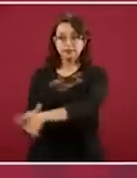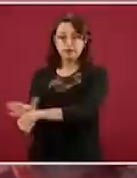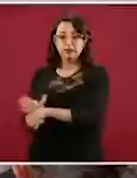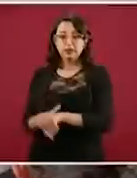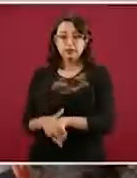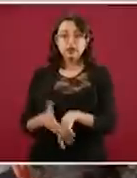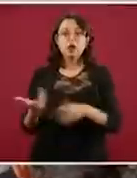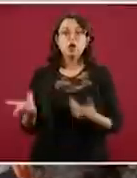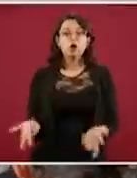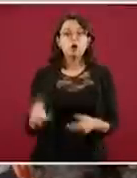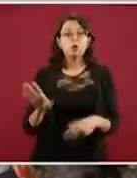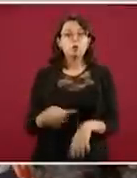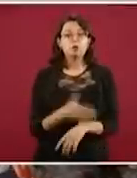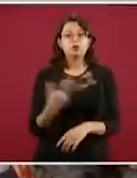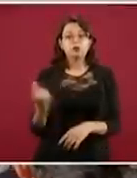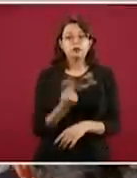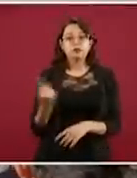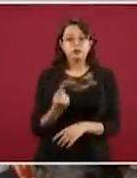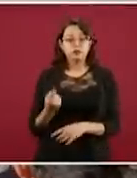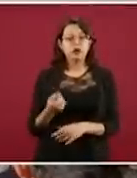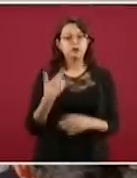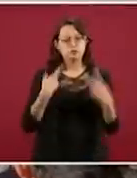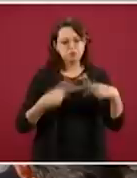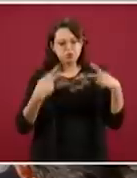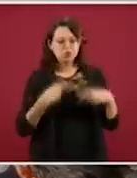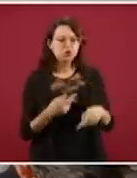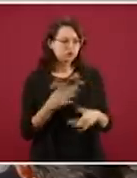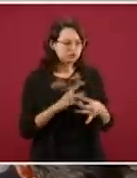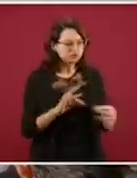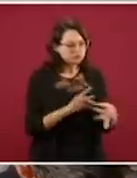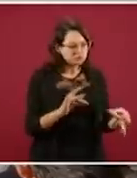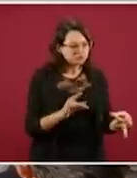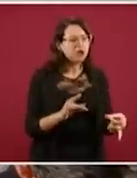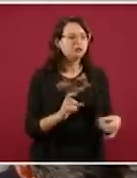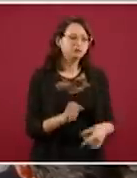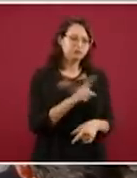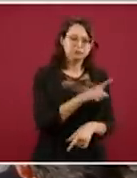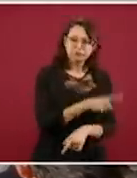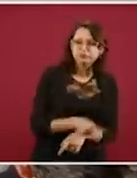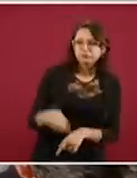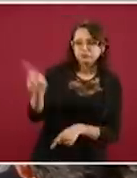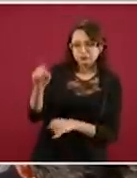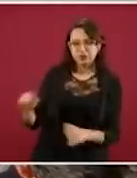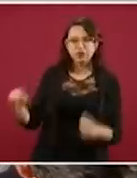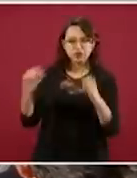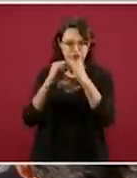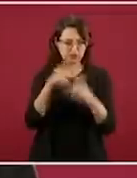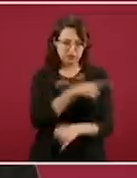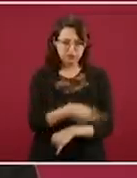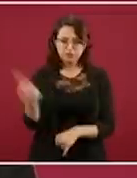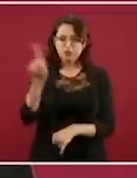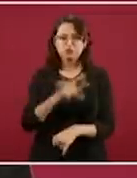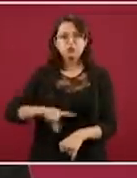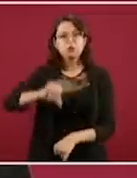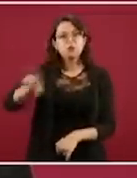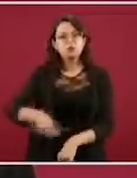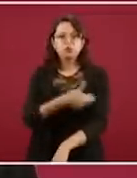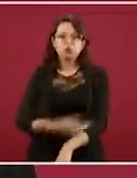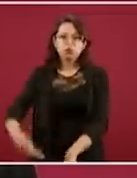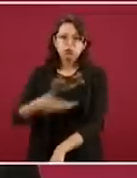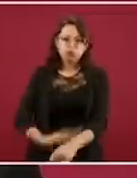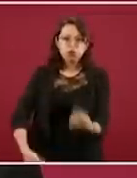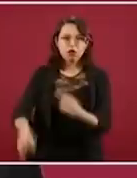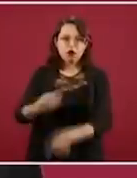ahí te mando este asunto y puro papeleo,